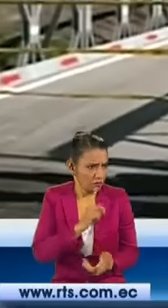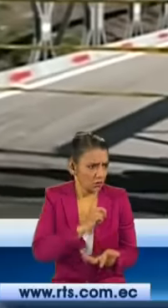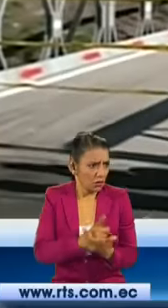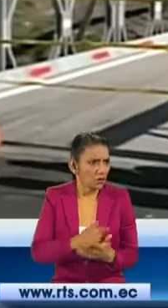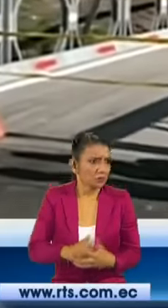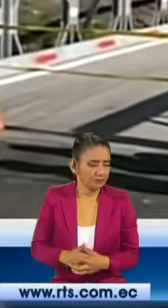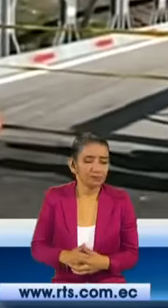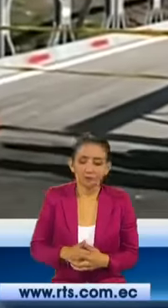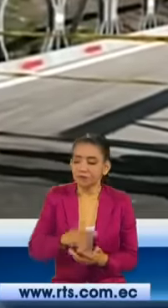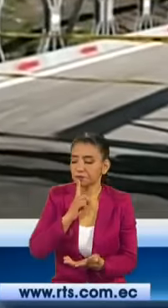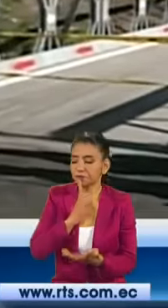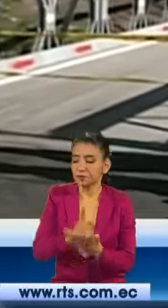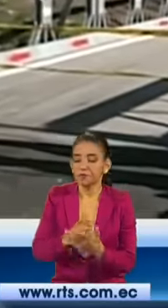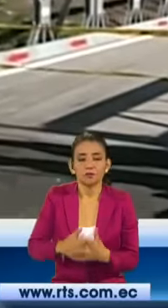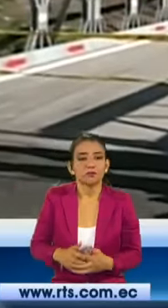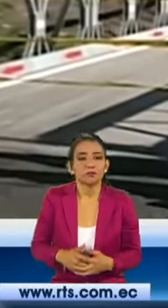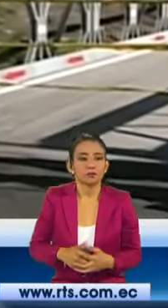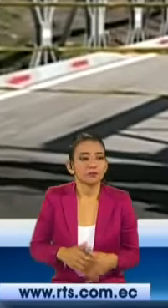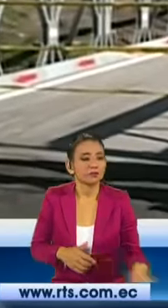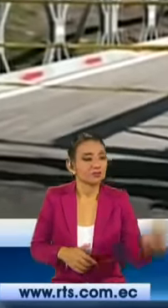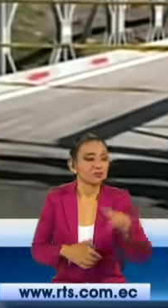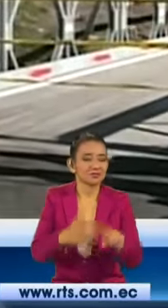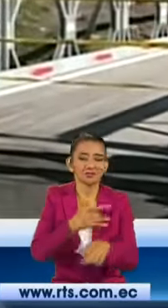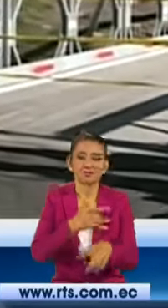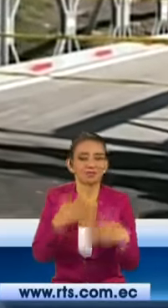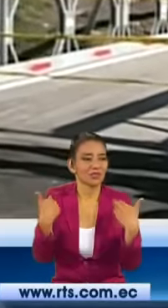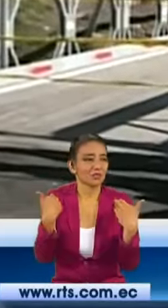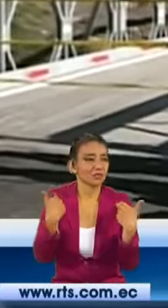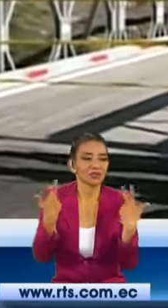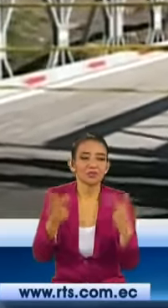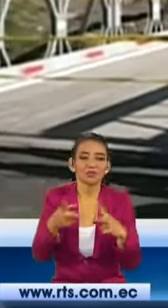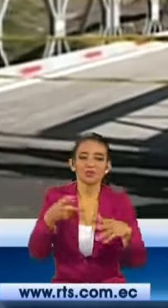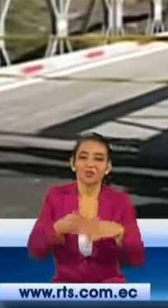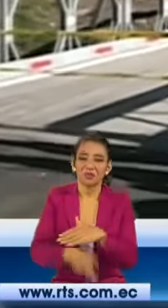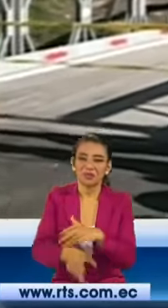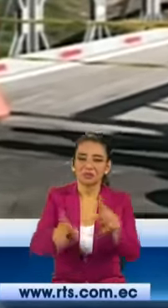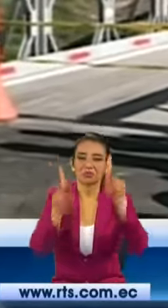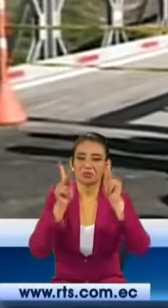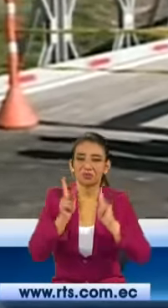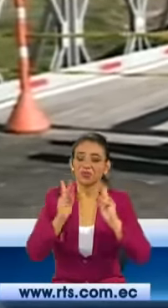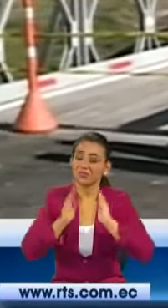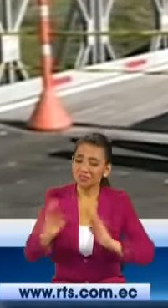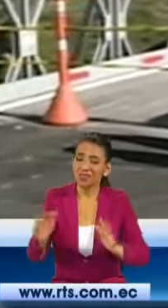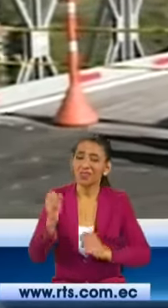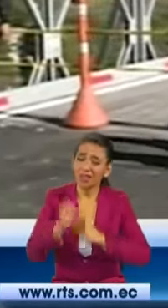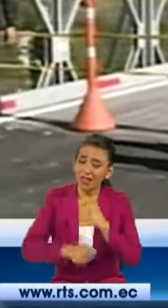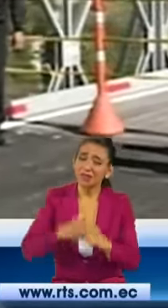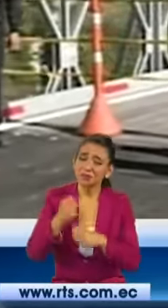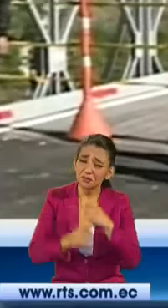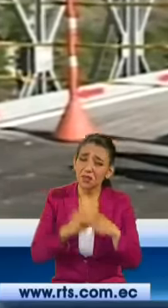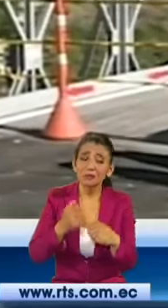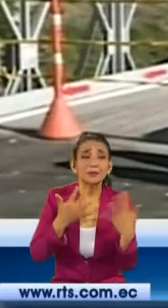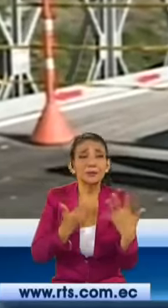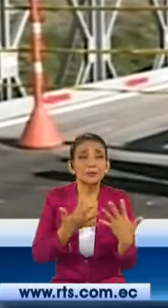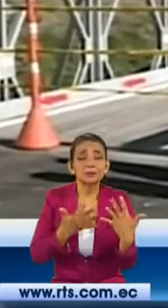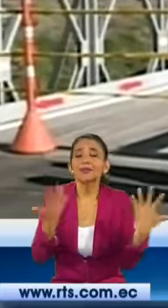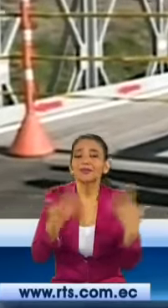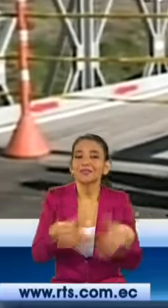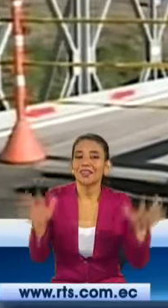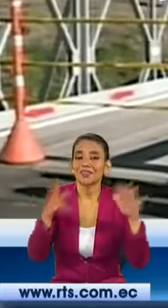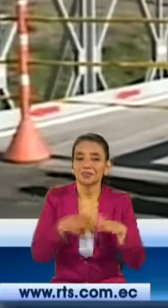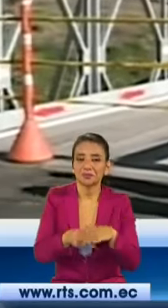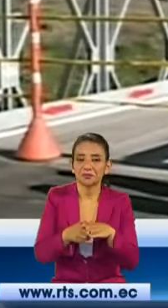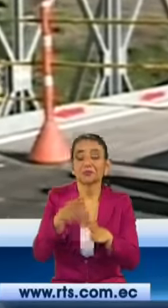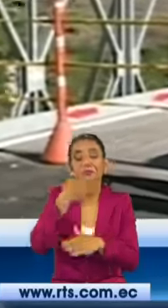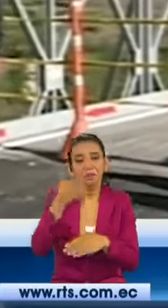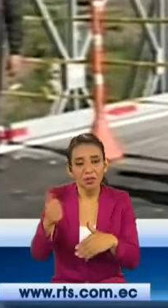Muchas gracias. Muy bien, ahí entonces los vecinos están contentos, están alegres de que se inaugure el día de hoy esta obra que han estado esperando por bastante tiempo. Ahora va a mejorar